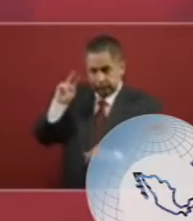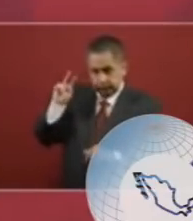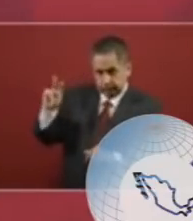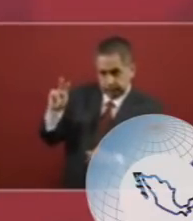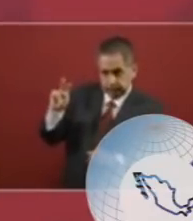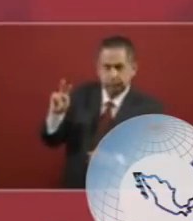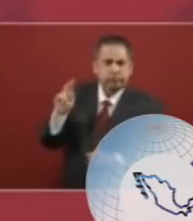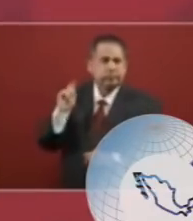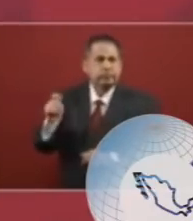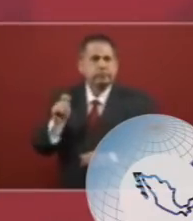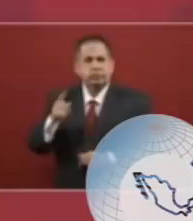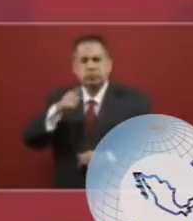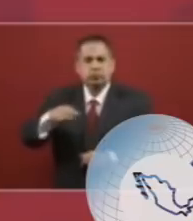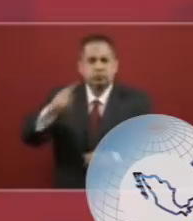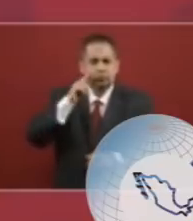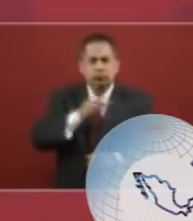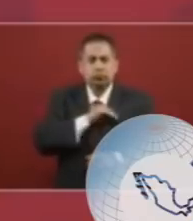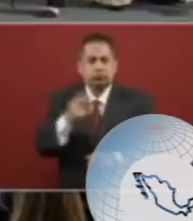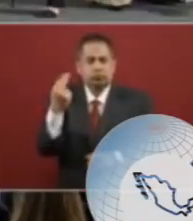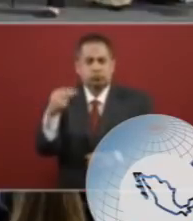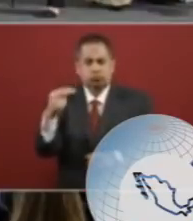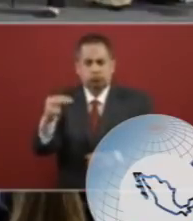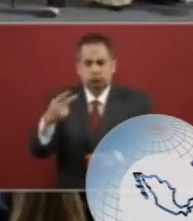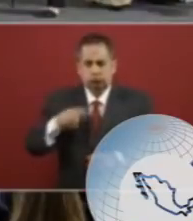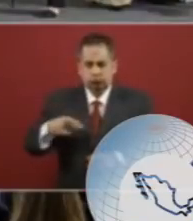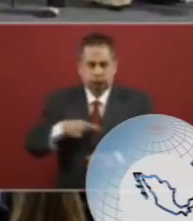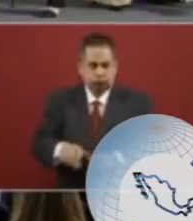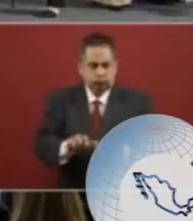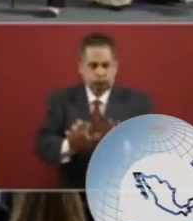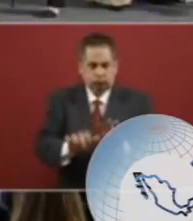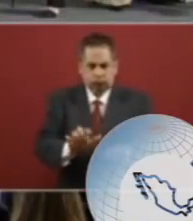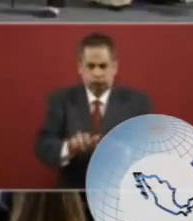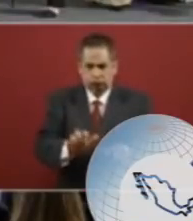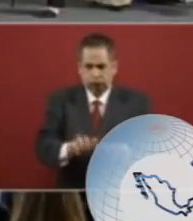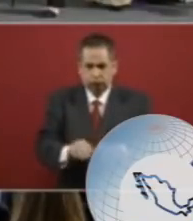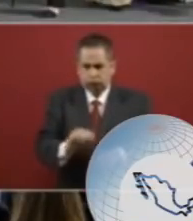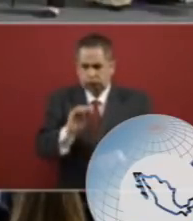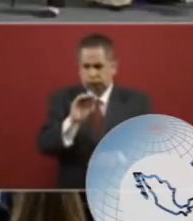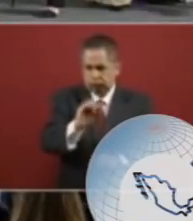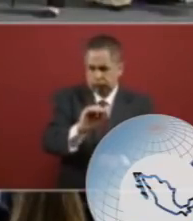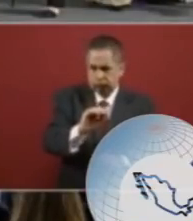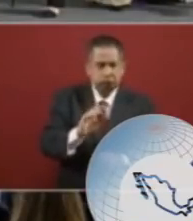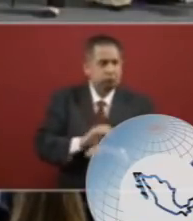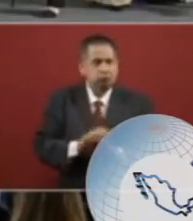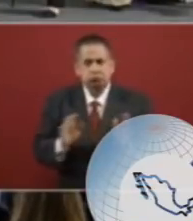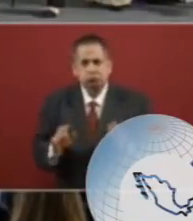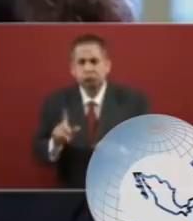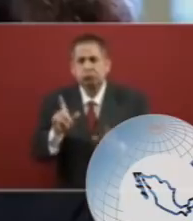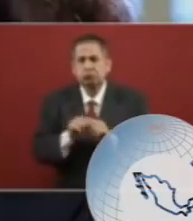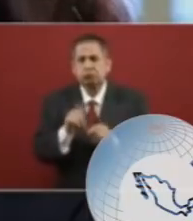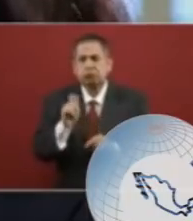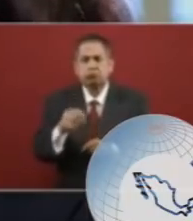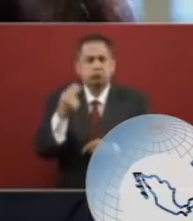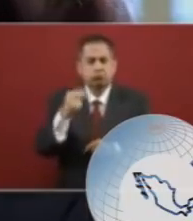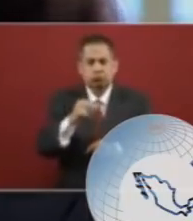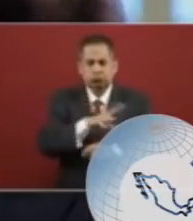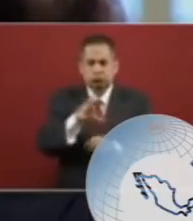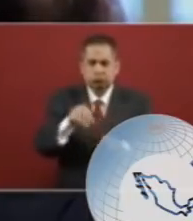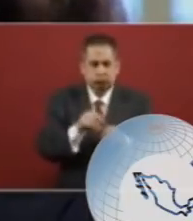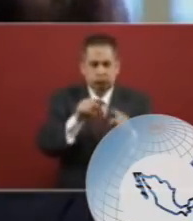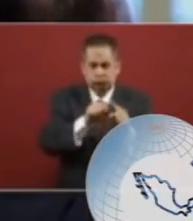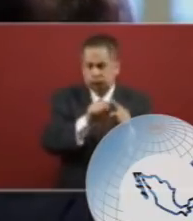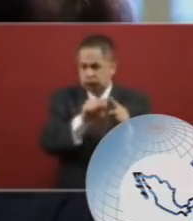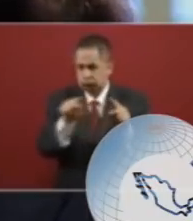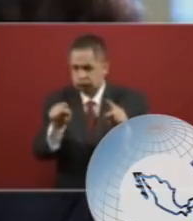ocasión que ustedes pueden meter el nombre del servidor público buscado, solamente necesitan el nombre propio y el